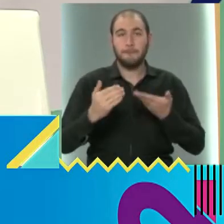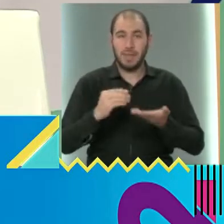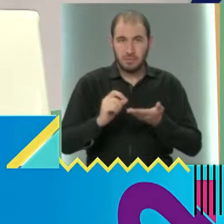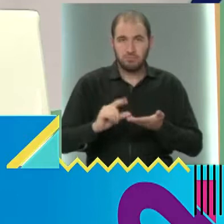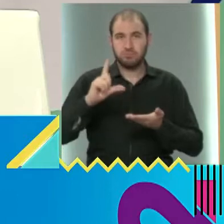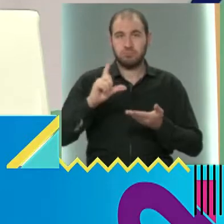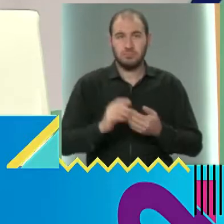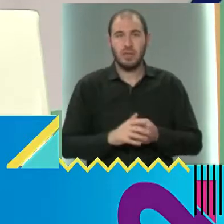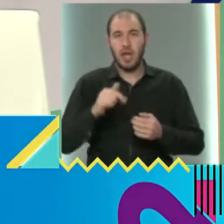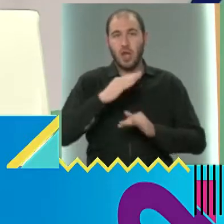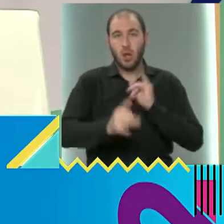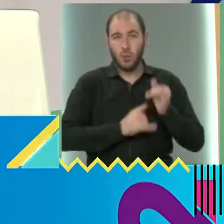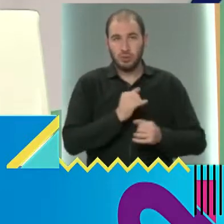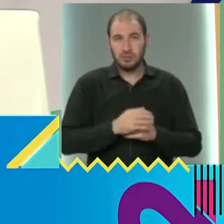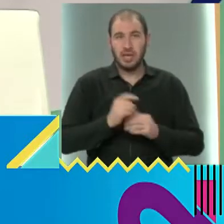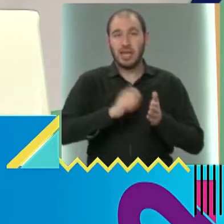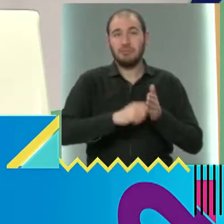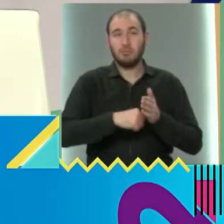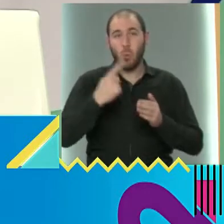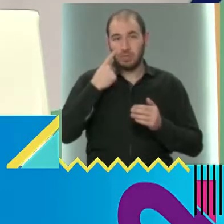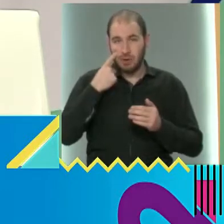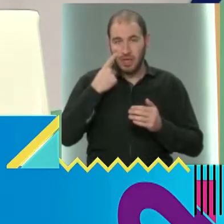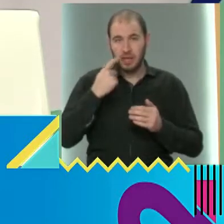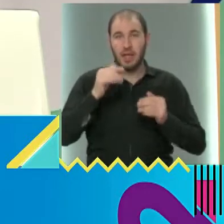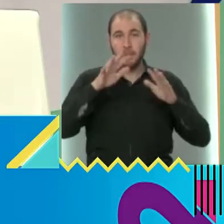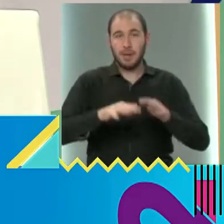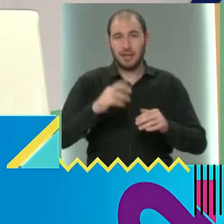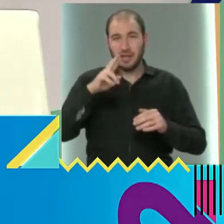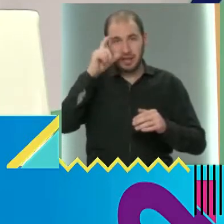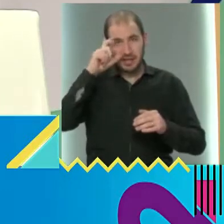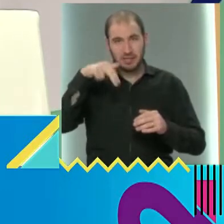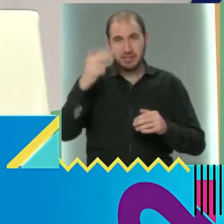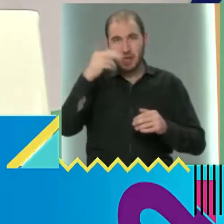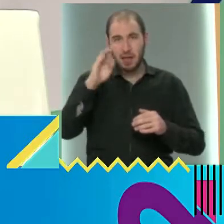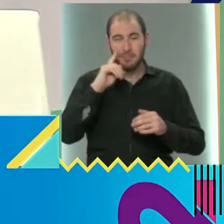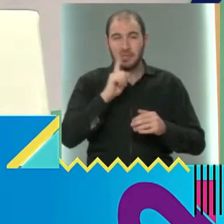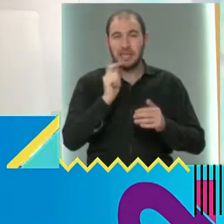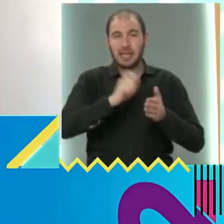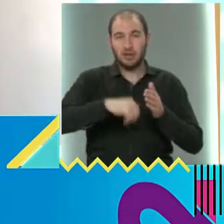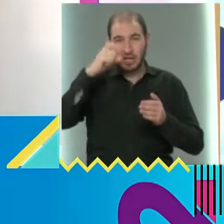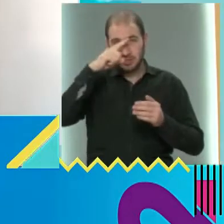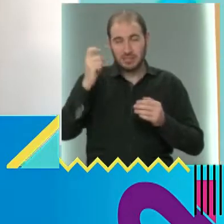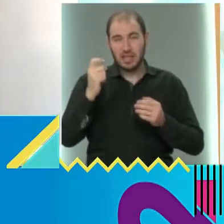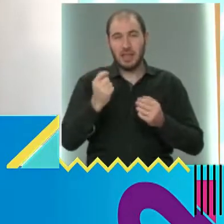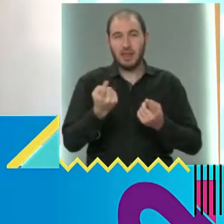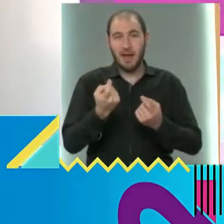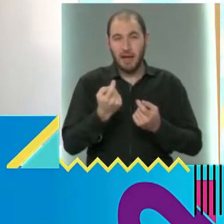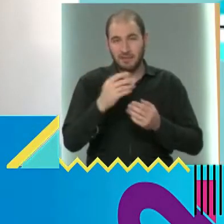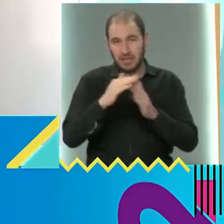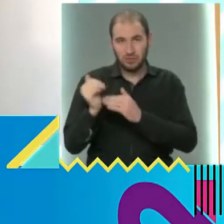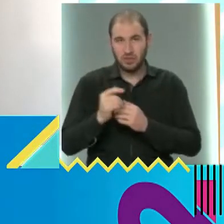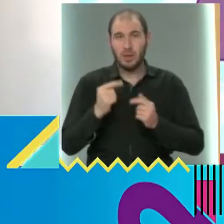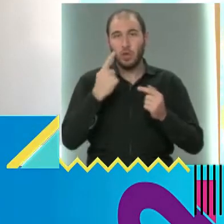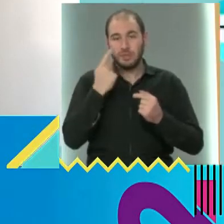donde claramente se dice que hay que inscribirse en el municipio a través del sistema RENAVIT, que se denomina Registro de Necesidad Habitacional. Cada municipio